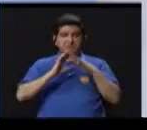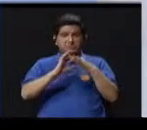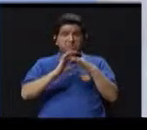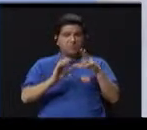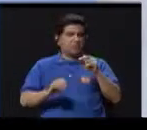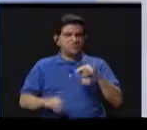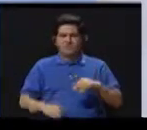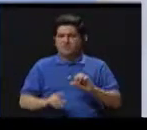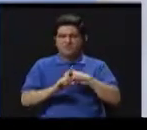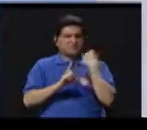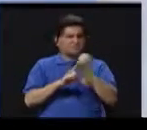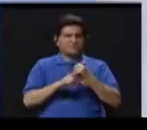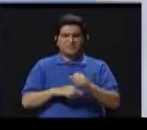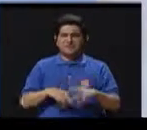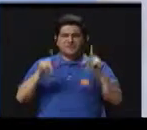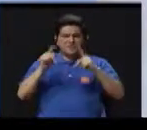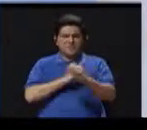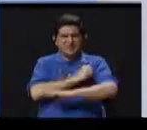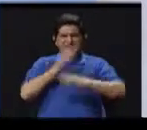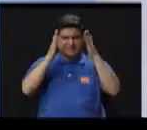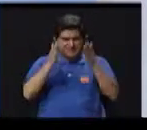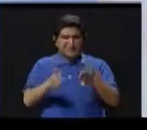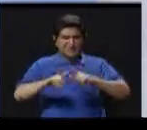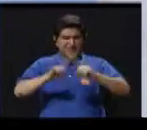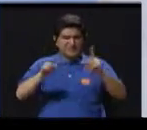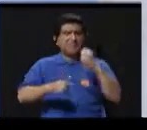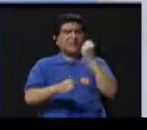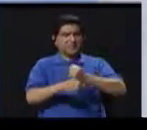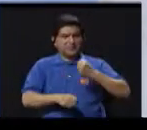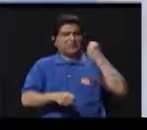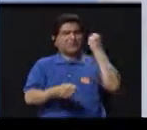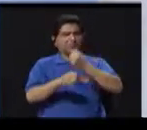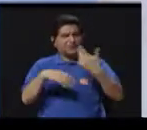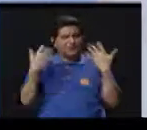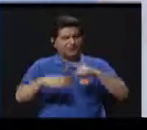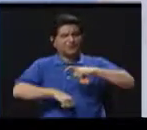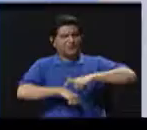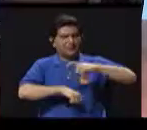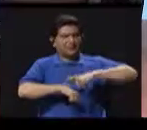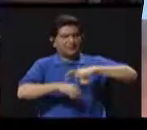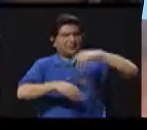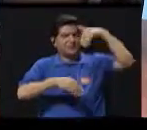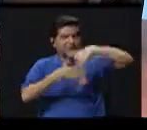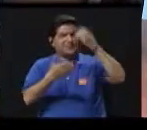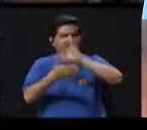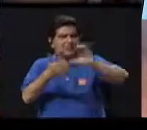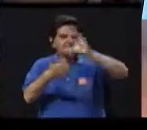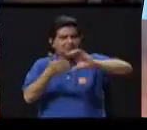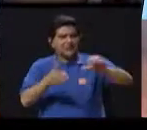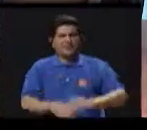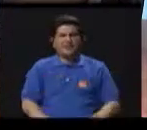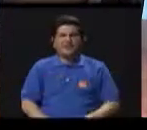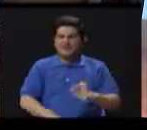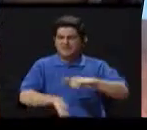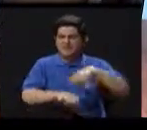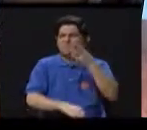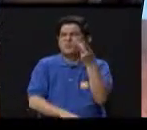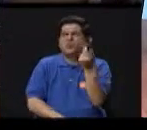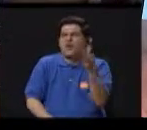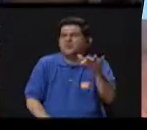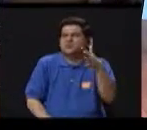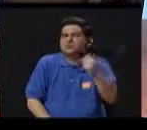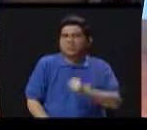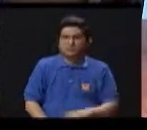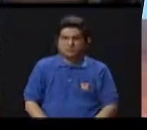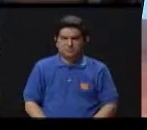como un extraño, pero entonces sí fue bastante trabajo, bastante tiempo dentro del colegio. ¿Cómo, cuánto tiempo estamos hablando,